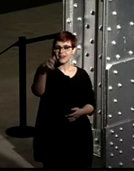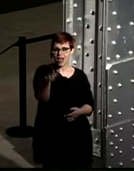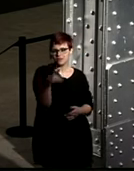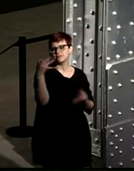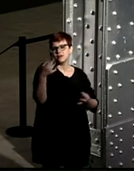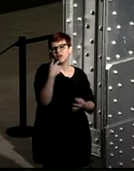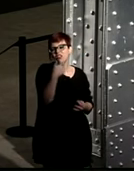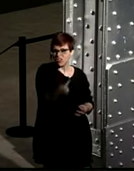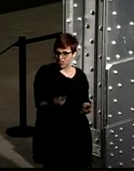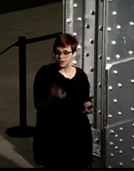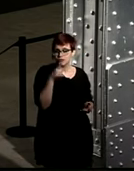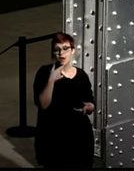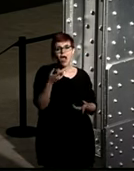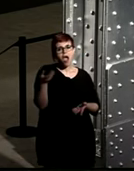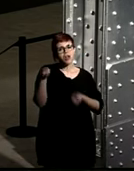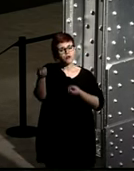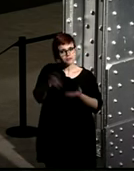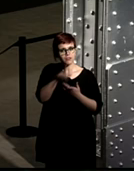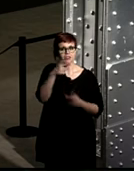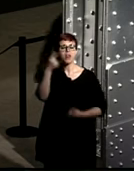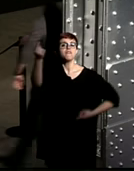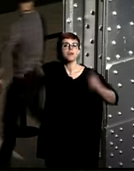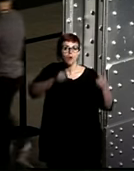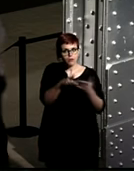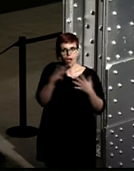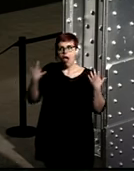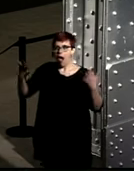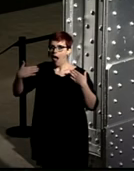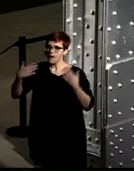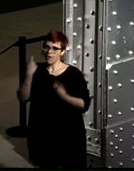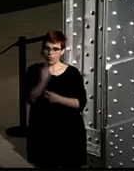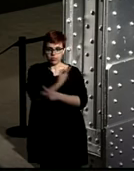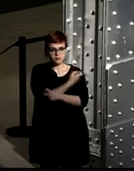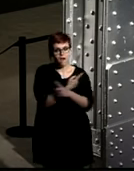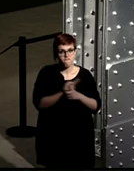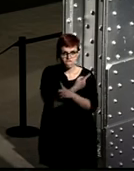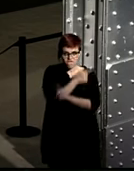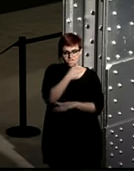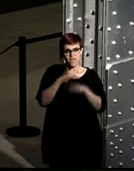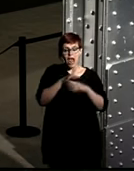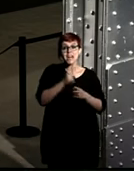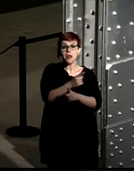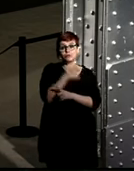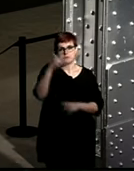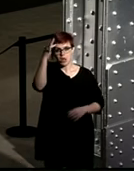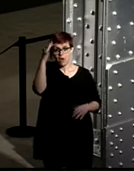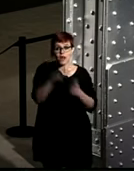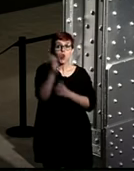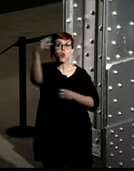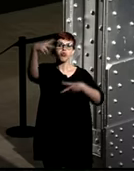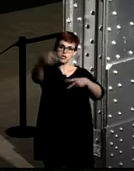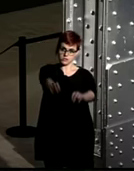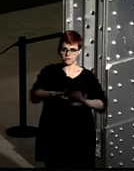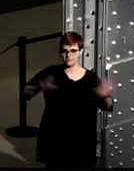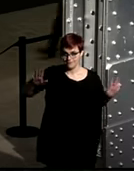oído que declaraba, cuando comentaba antes, tenía que salir de vez en cuando a airearme porque me ponía tan nervioso de ver los fallos. Imagínate ponértelo sin luz.